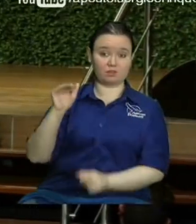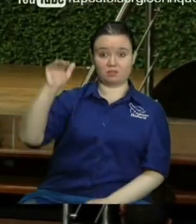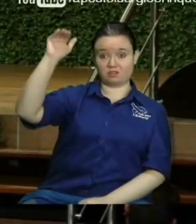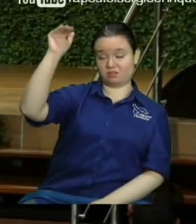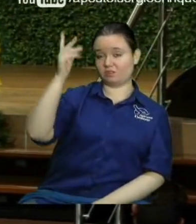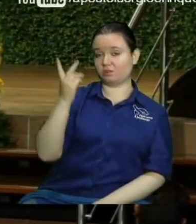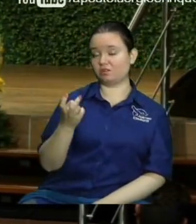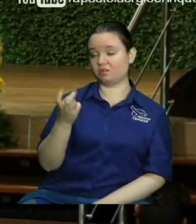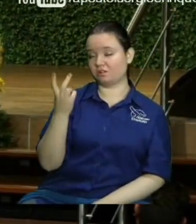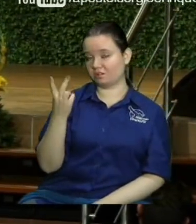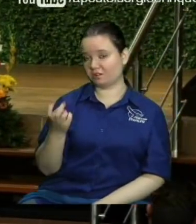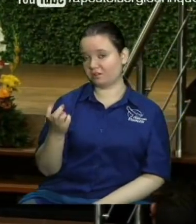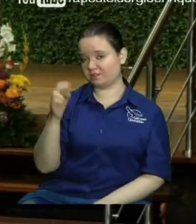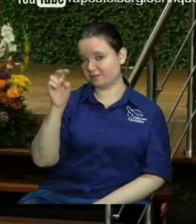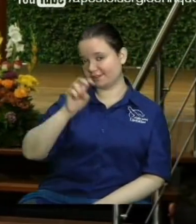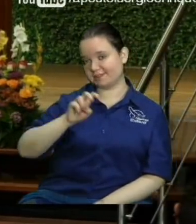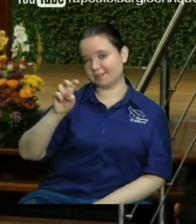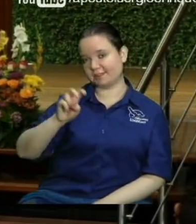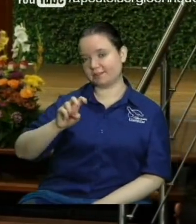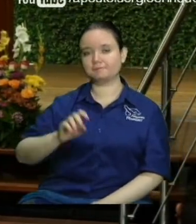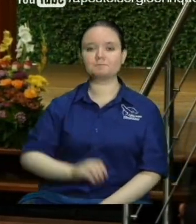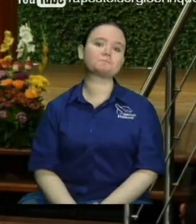Entonces, fíjate.